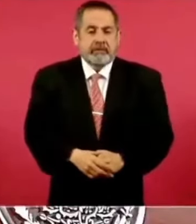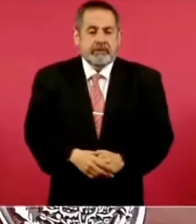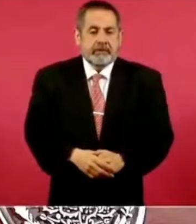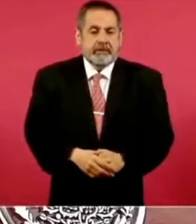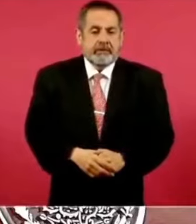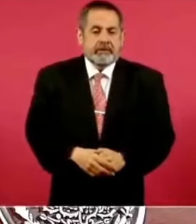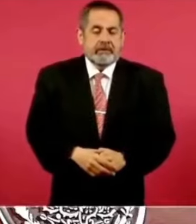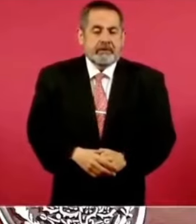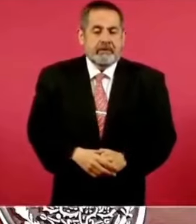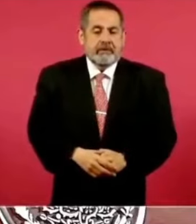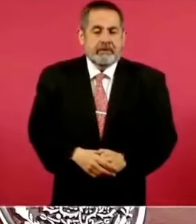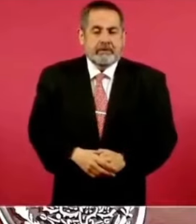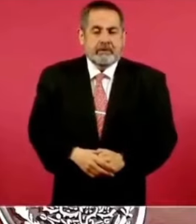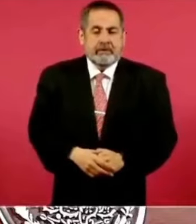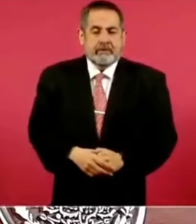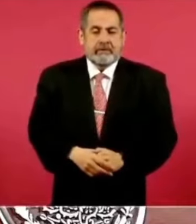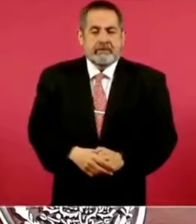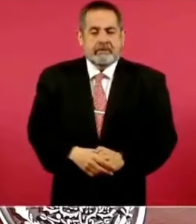que